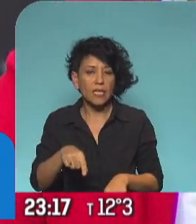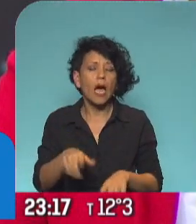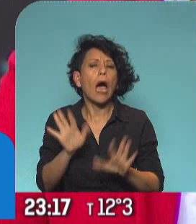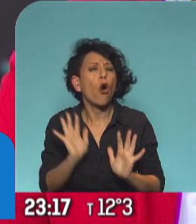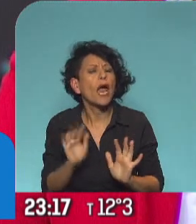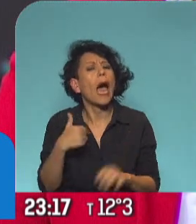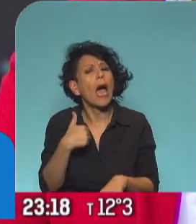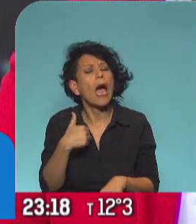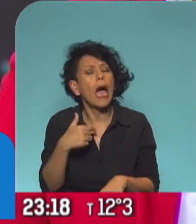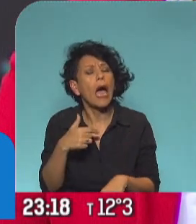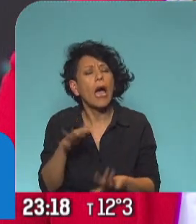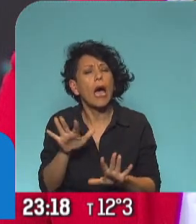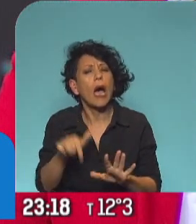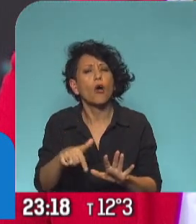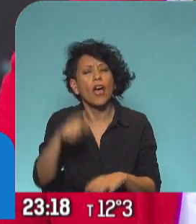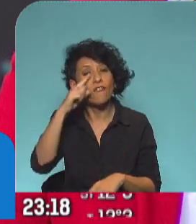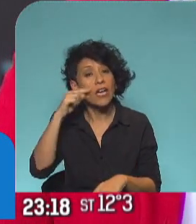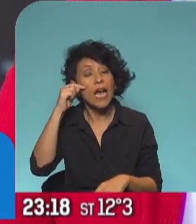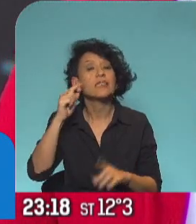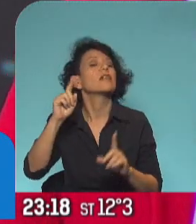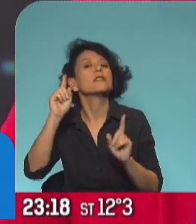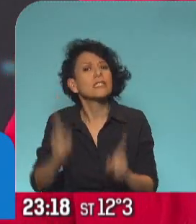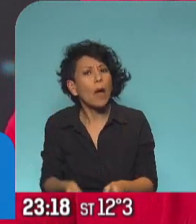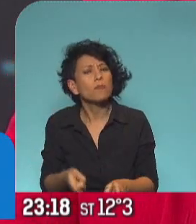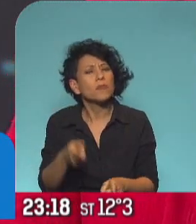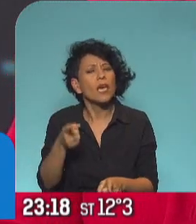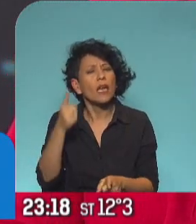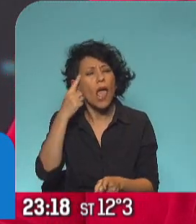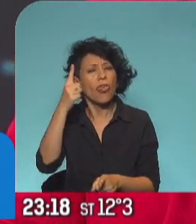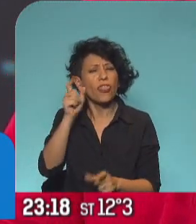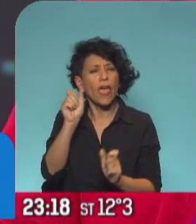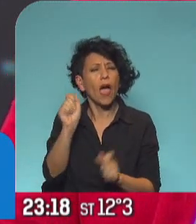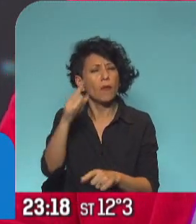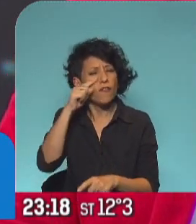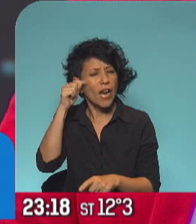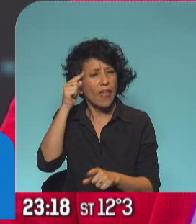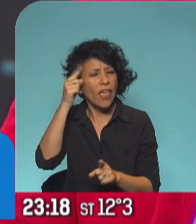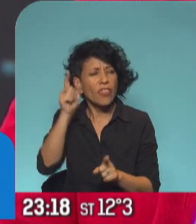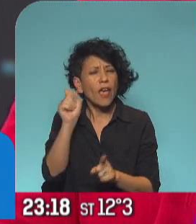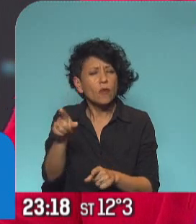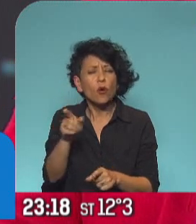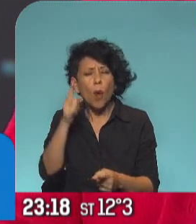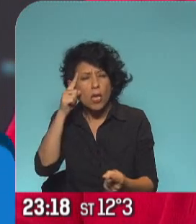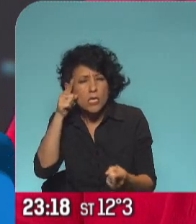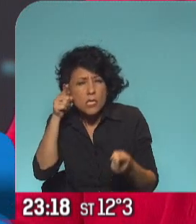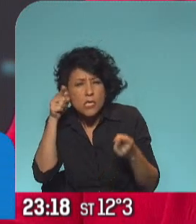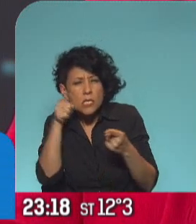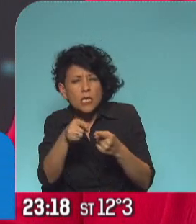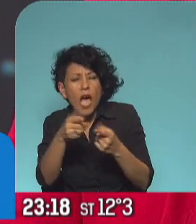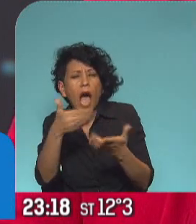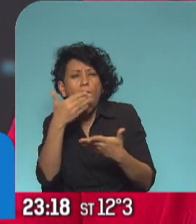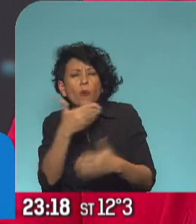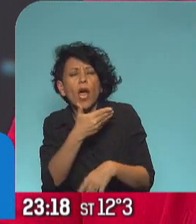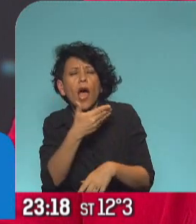Ahora, me interesante Fernández también su postura, ¿no? Muy como apuntando, hablándole al